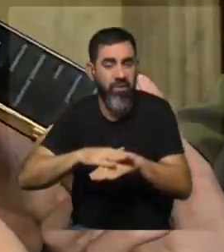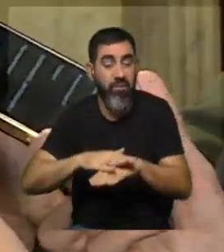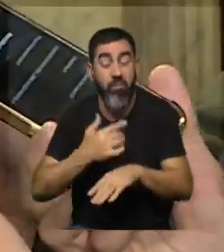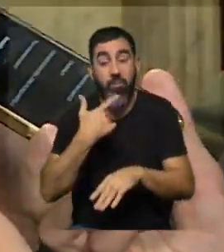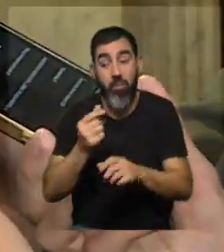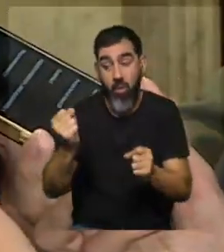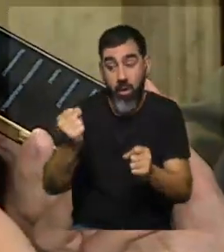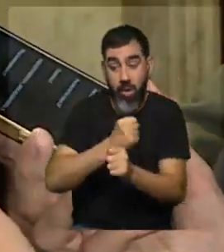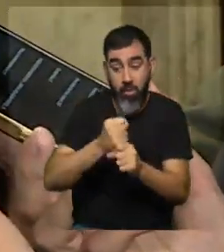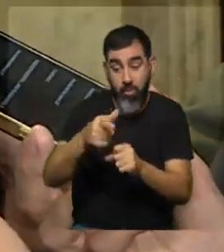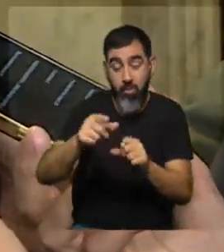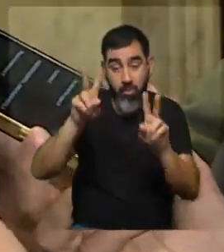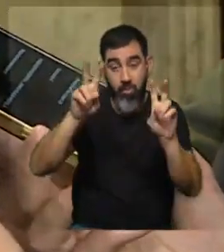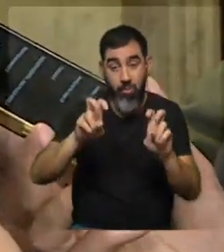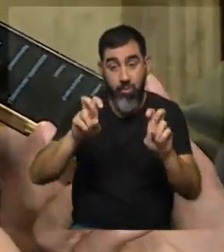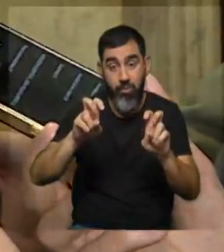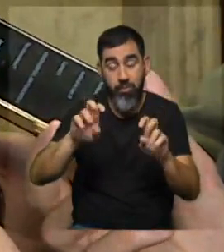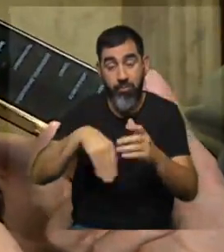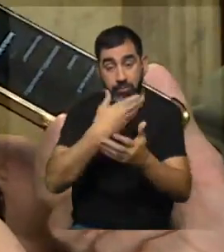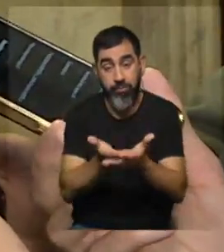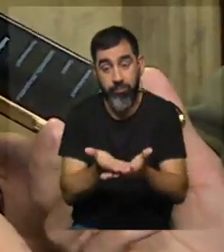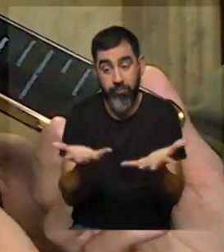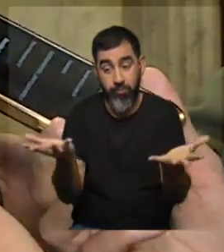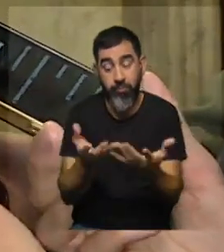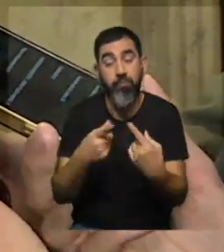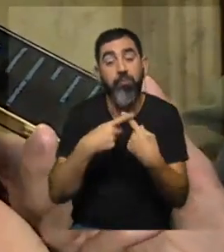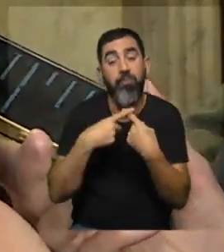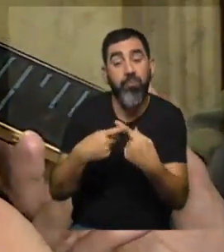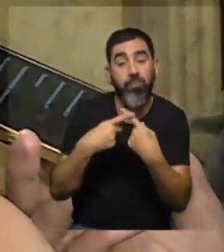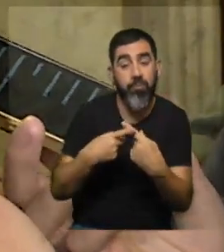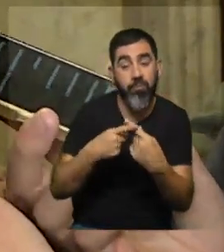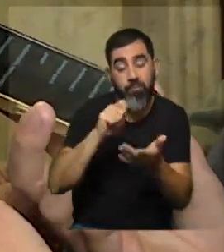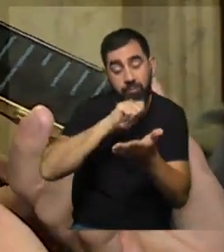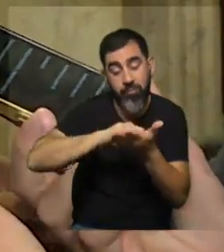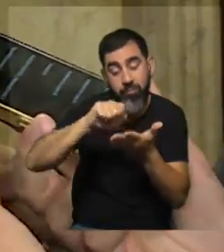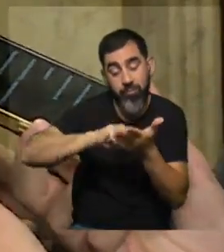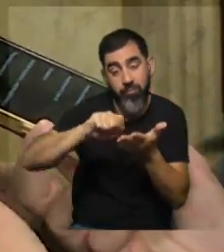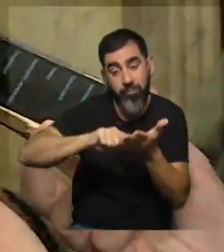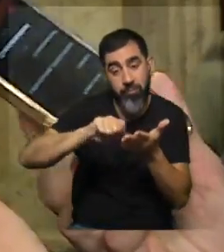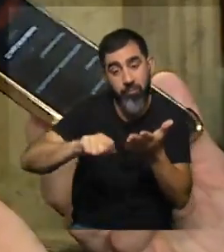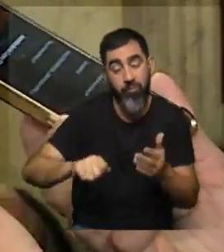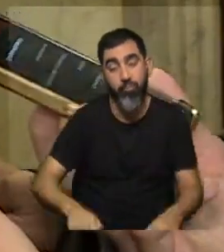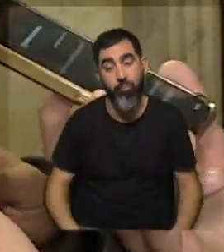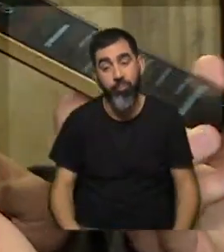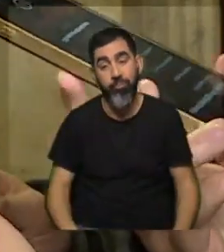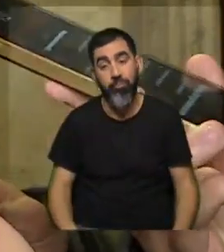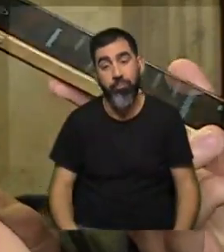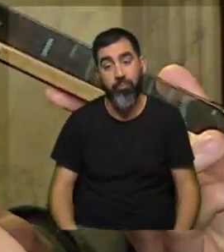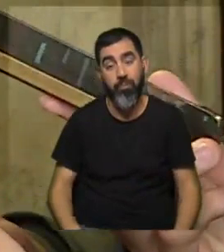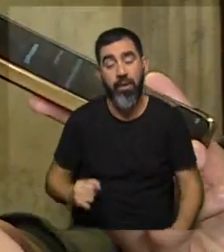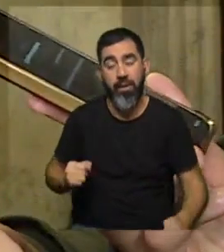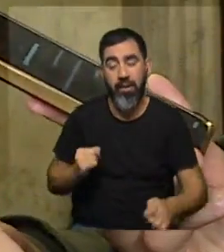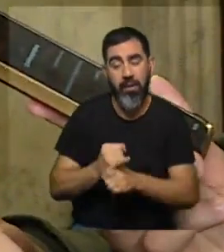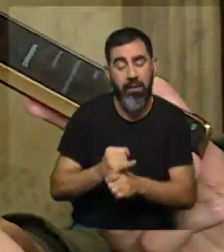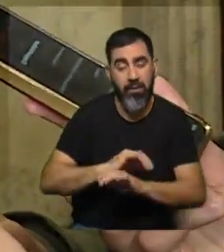que cuando se aprobó esta misión esta moción que hoy están tratando de darle una redacción lo hicieron por